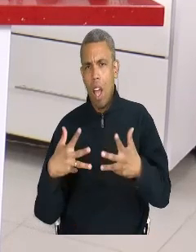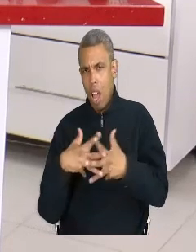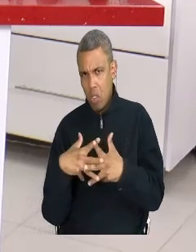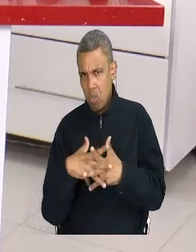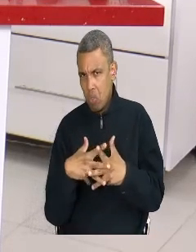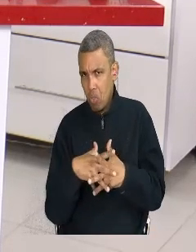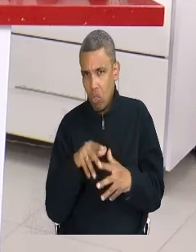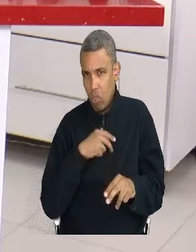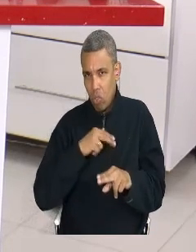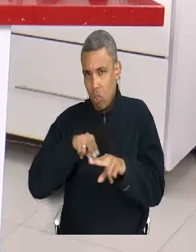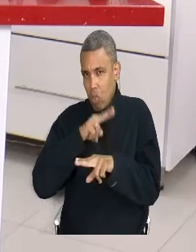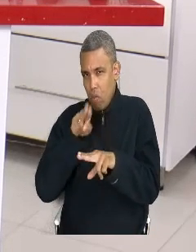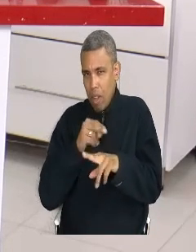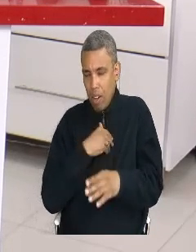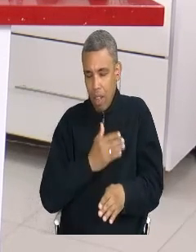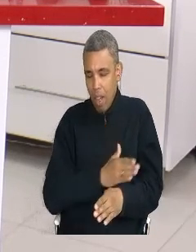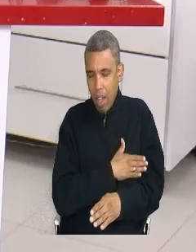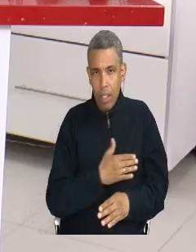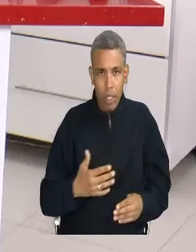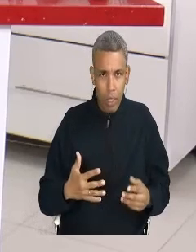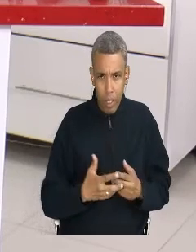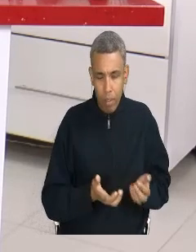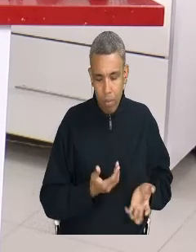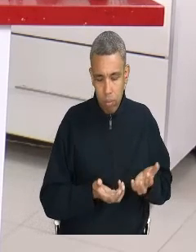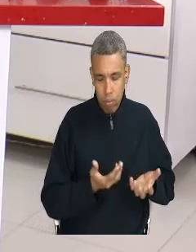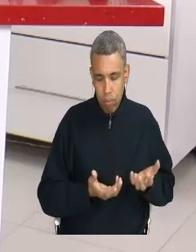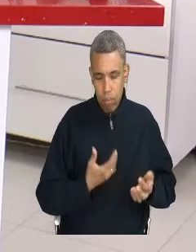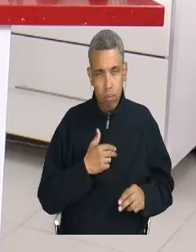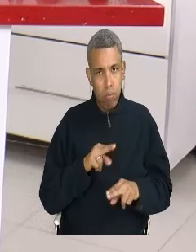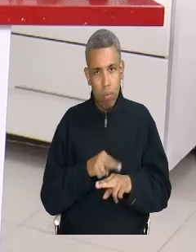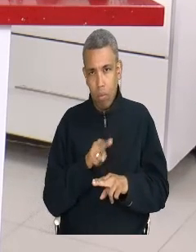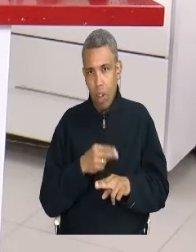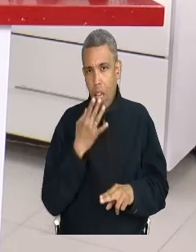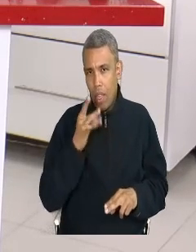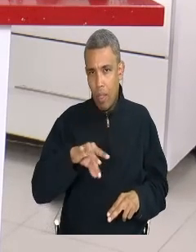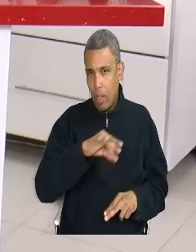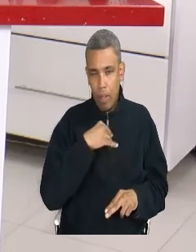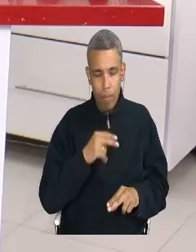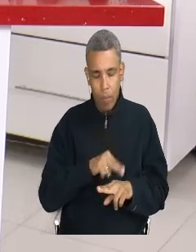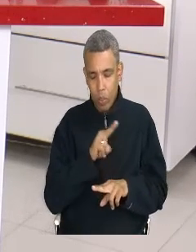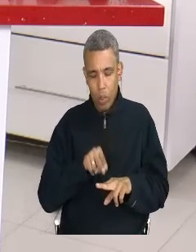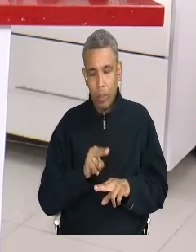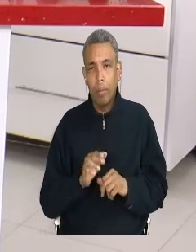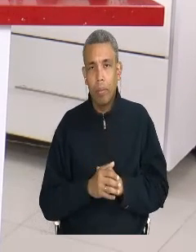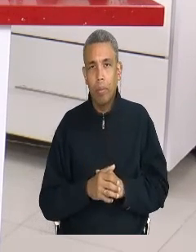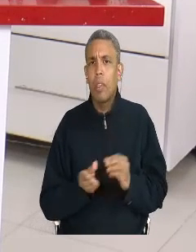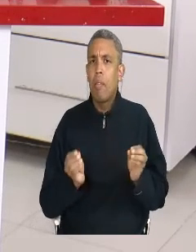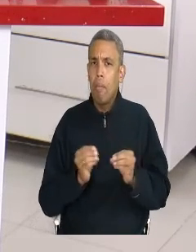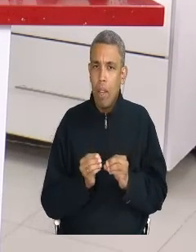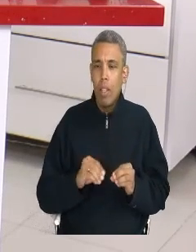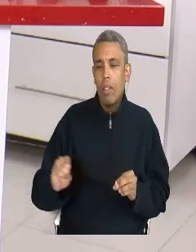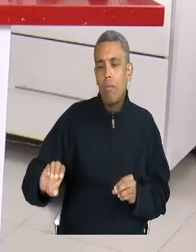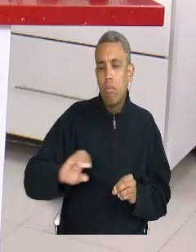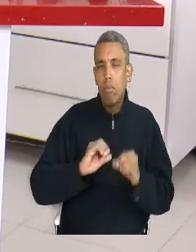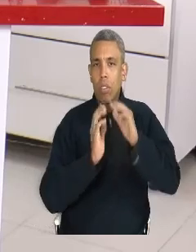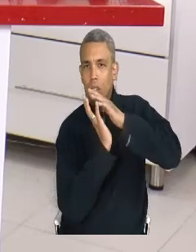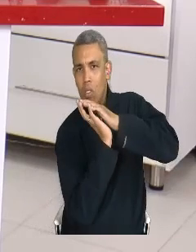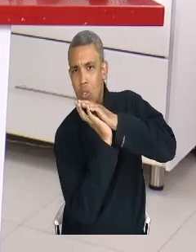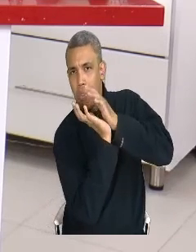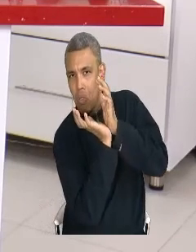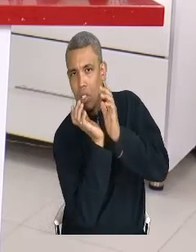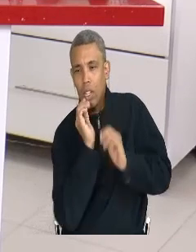un arroz para la casa, un almuerzo normal. La salsa de ostras le va a aportar un poquito más de sal. La idea es que